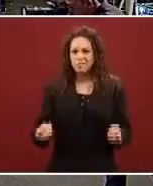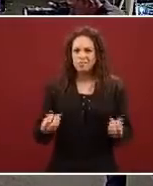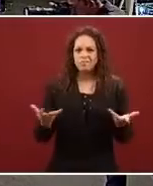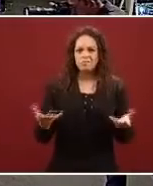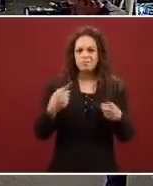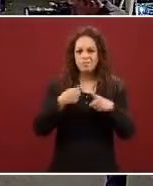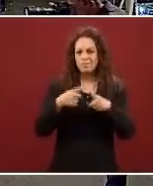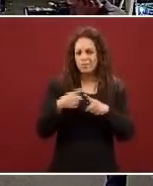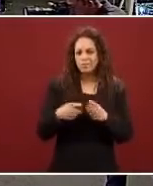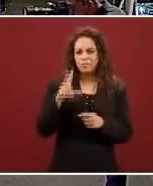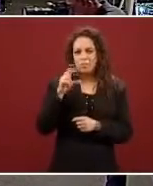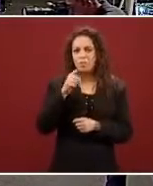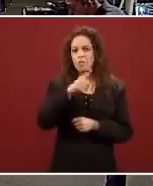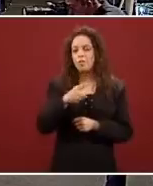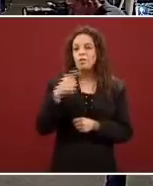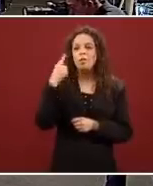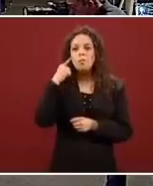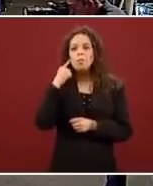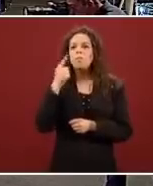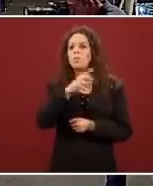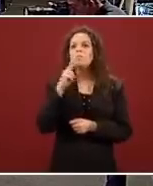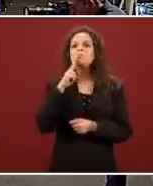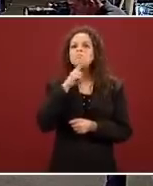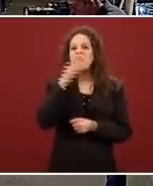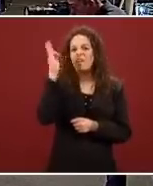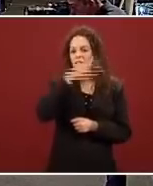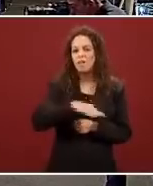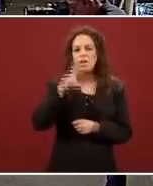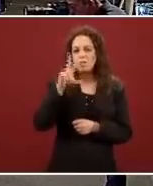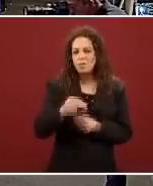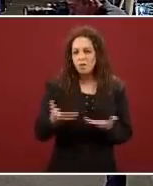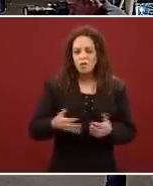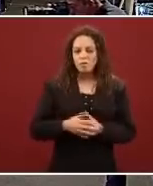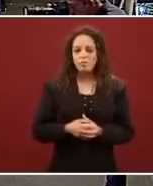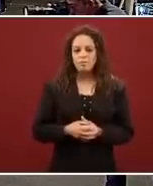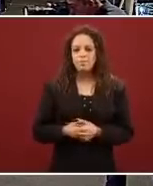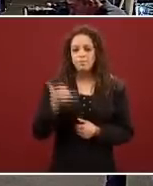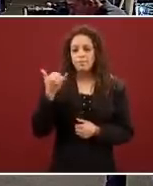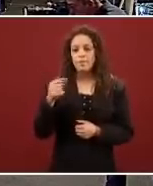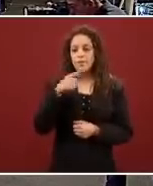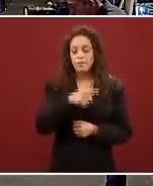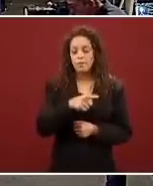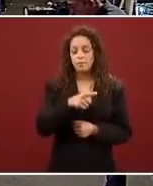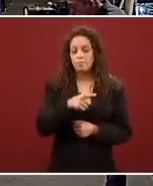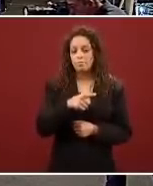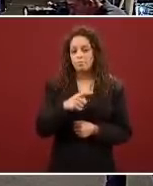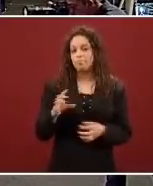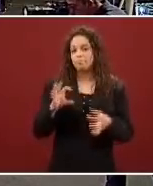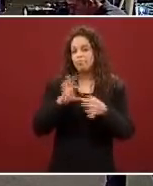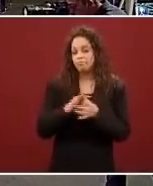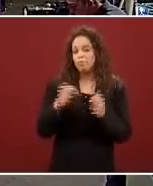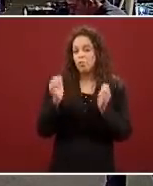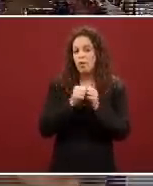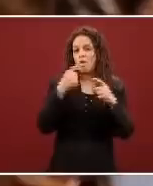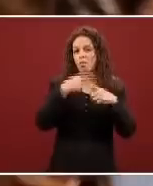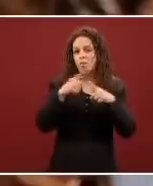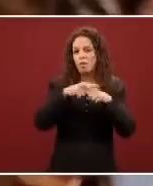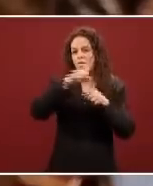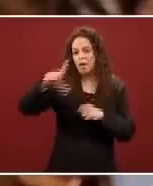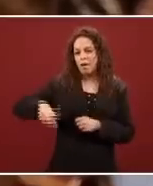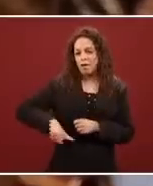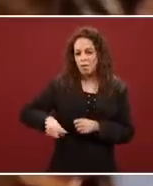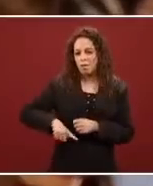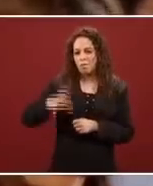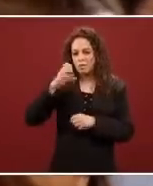news. También ha presumido la sincronización que tiene con los diferentes niveles de gobierno, bueno, en los estados, las secretarías